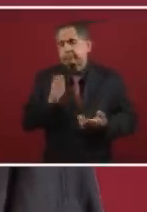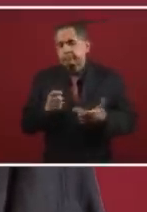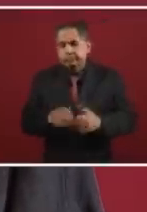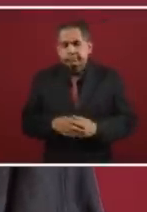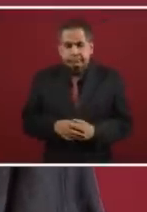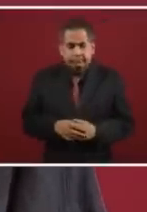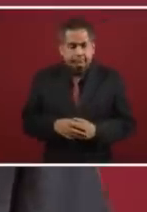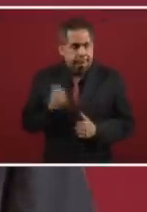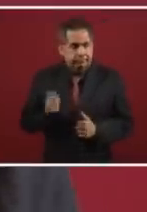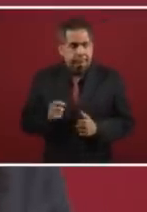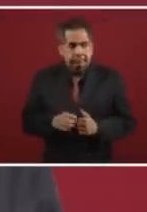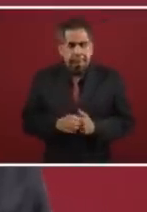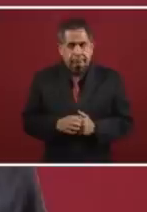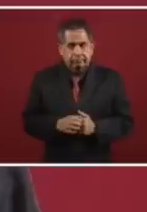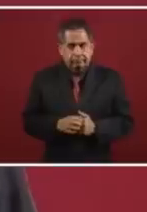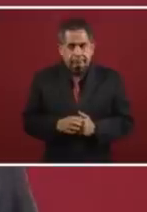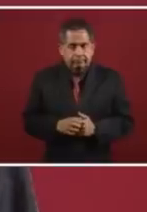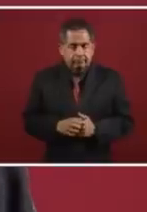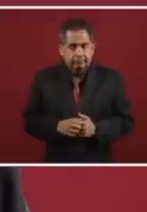qué